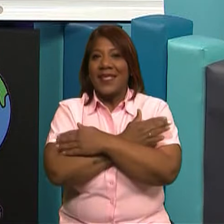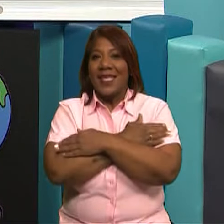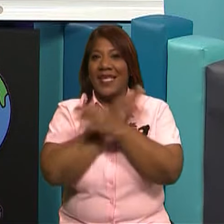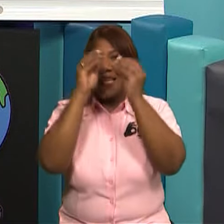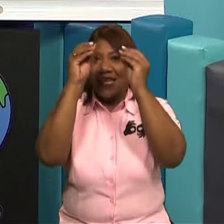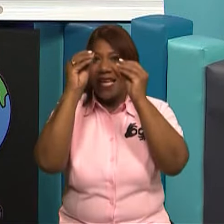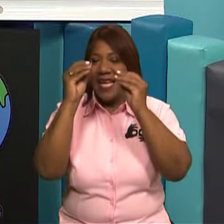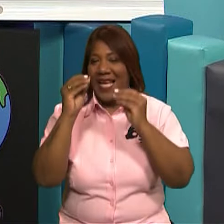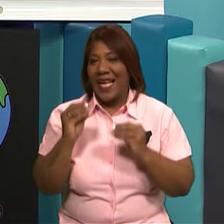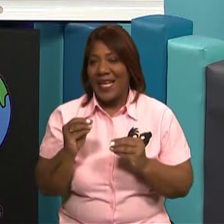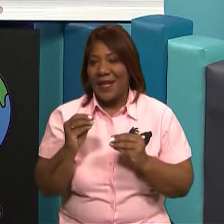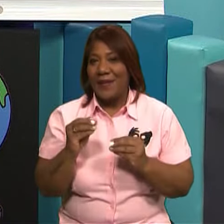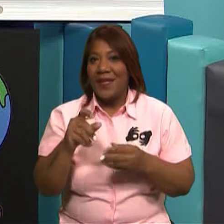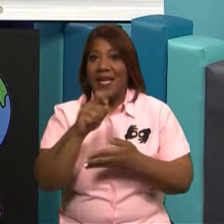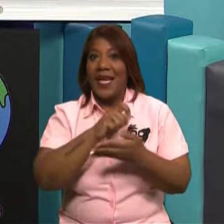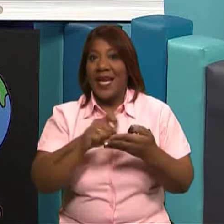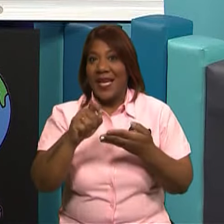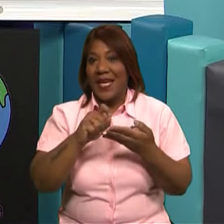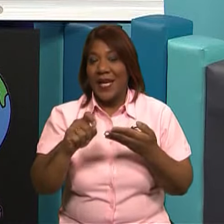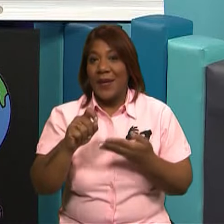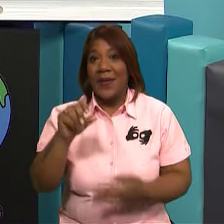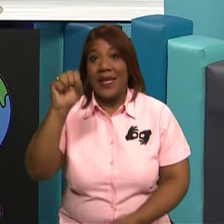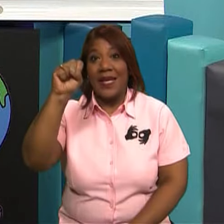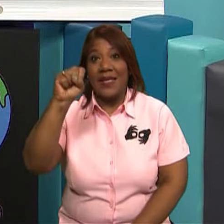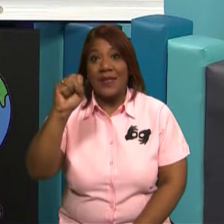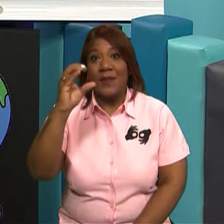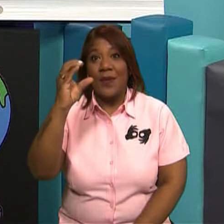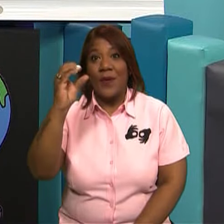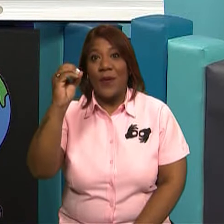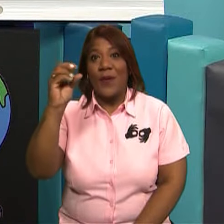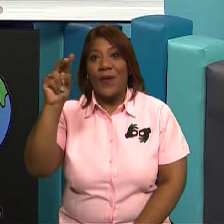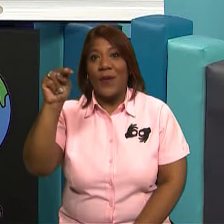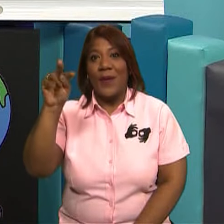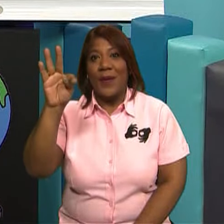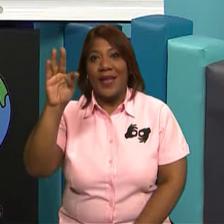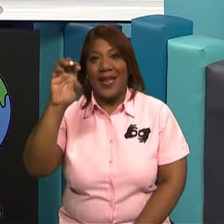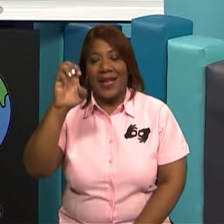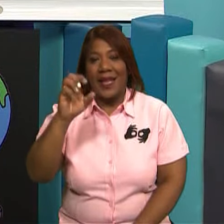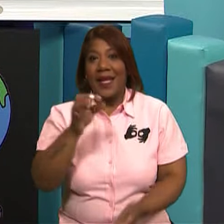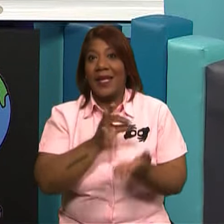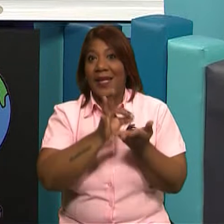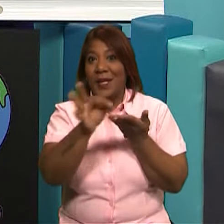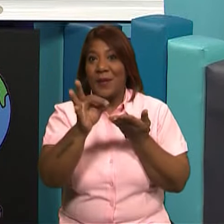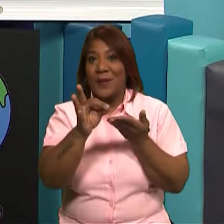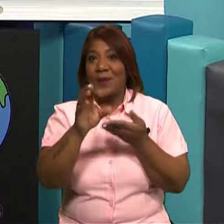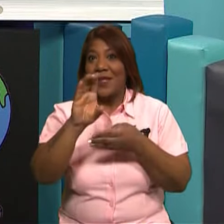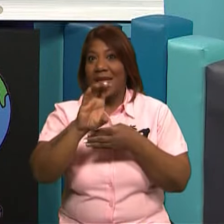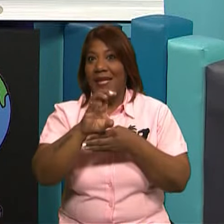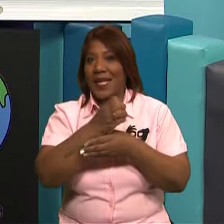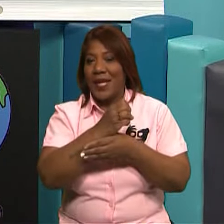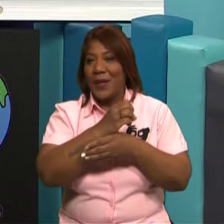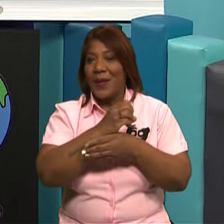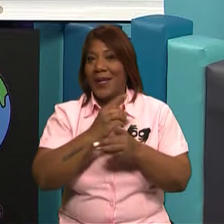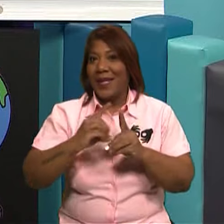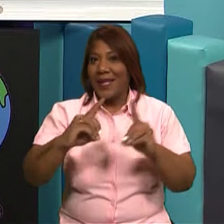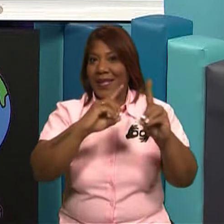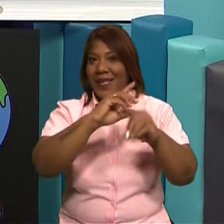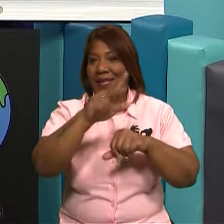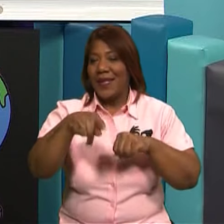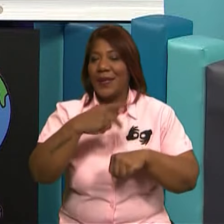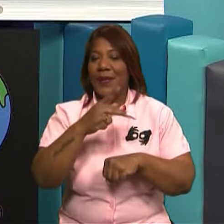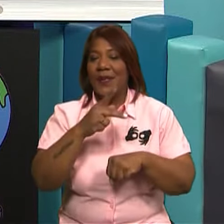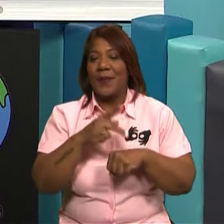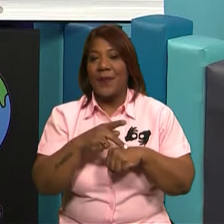Conte ubicada en Penonomé. Con la realización de esta situación matemática es importante recordar que debemos